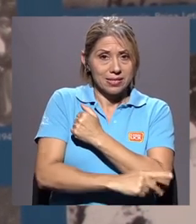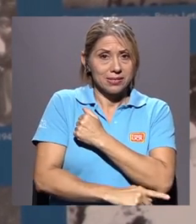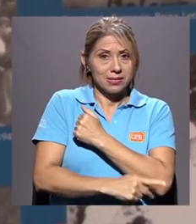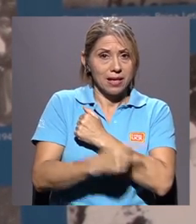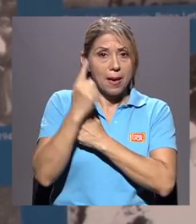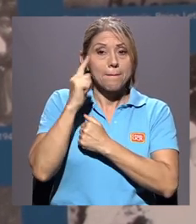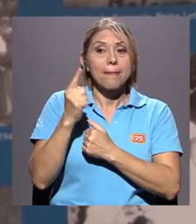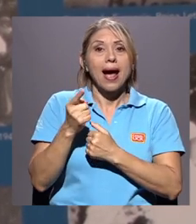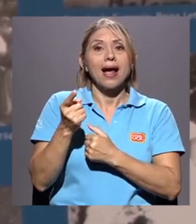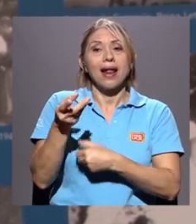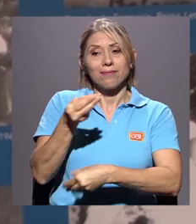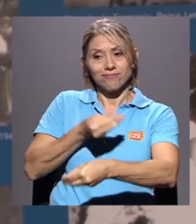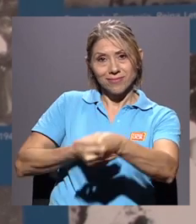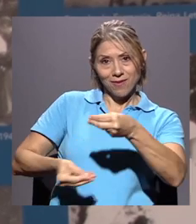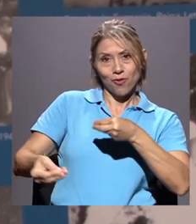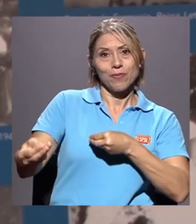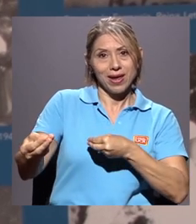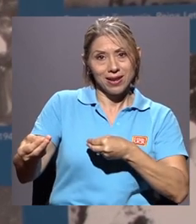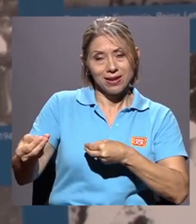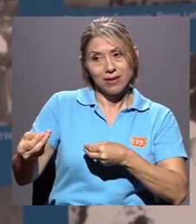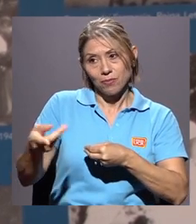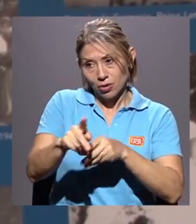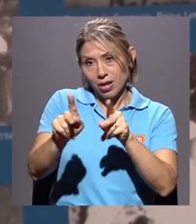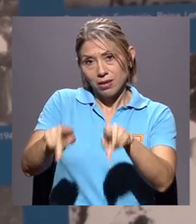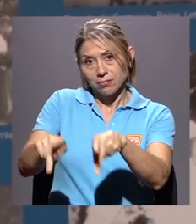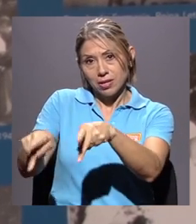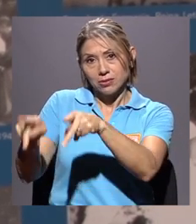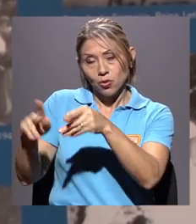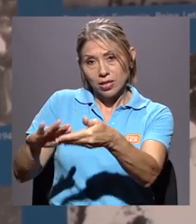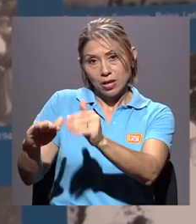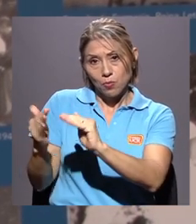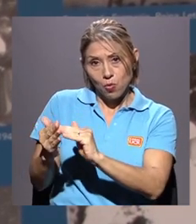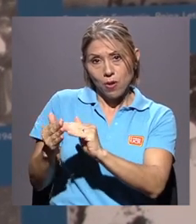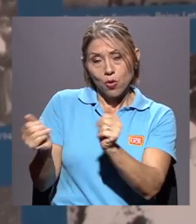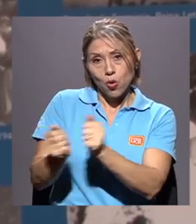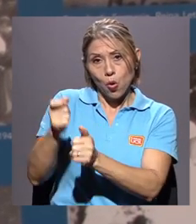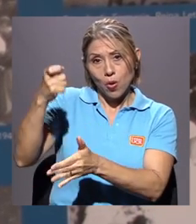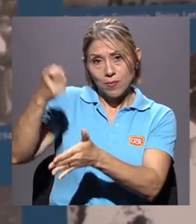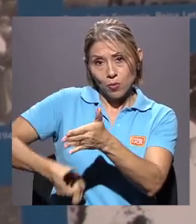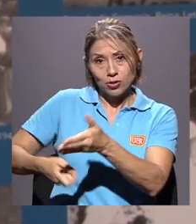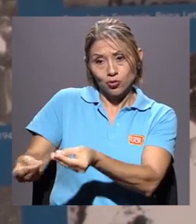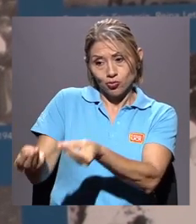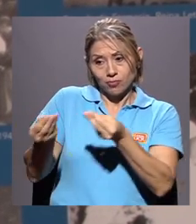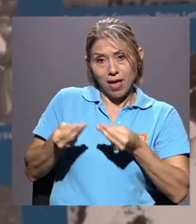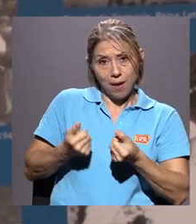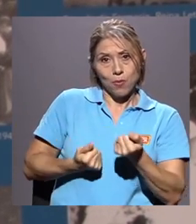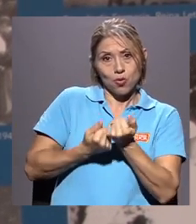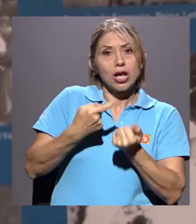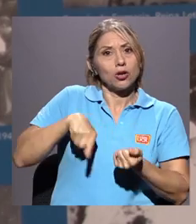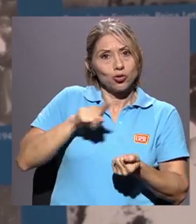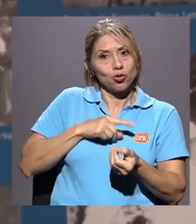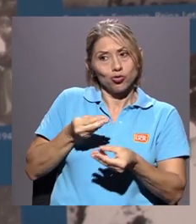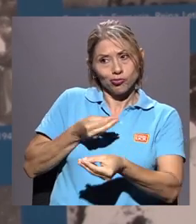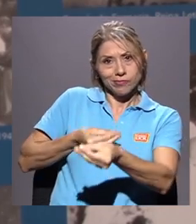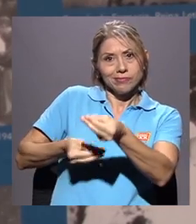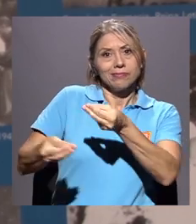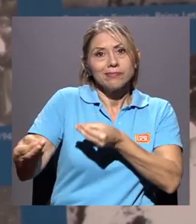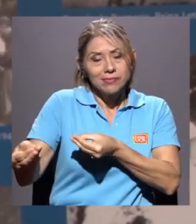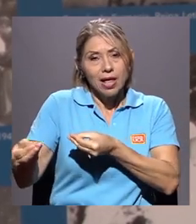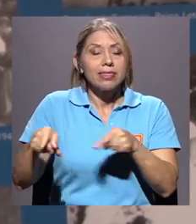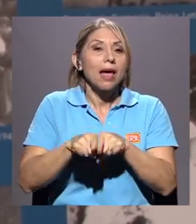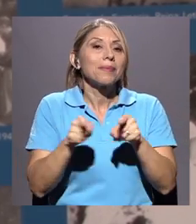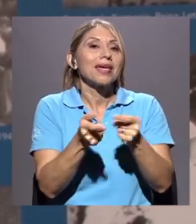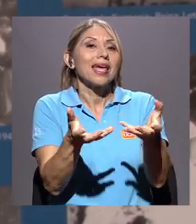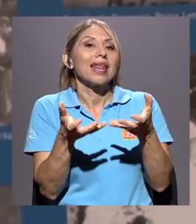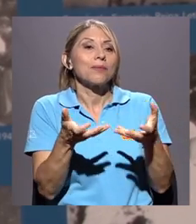universidad, el apoyo que da el pueblo a la universidad por medio de sus impuestos, sino también lo que estamos buscando es que ellas